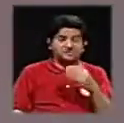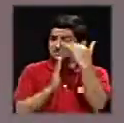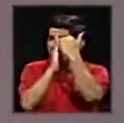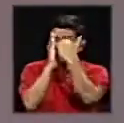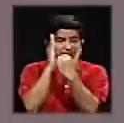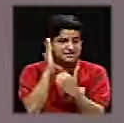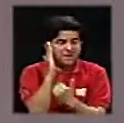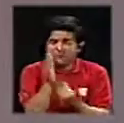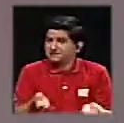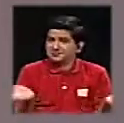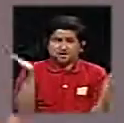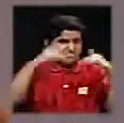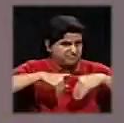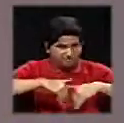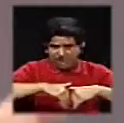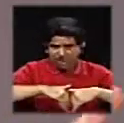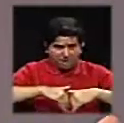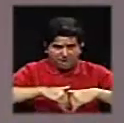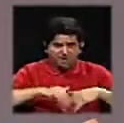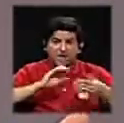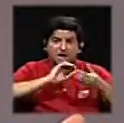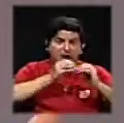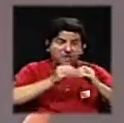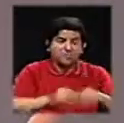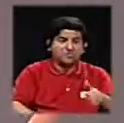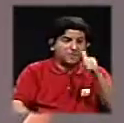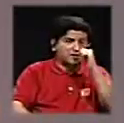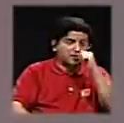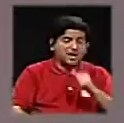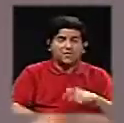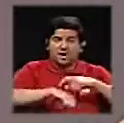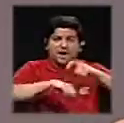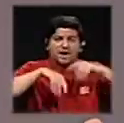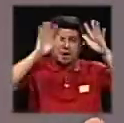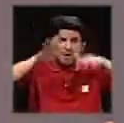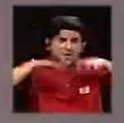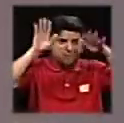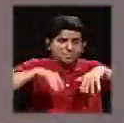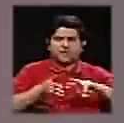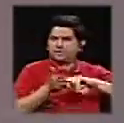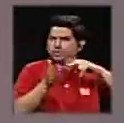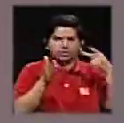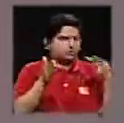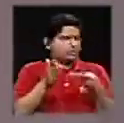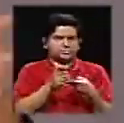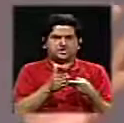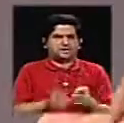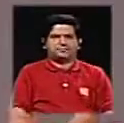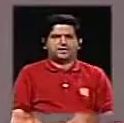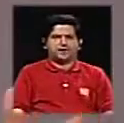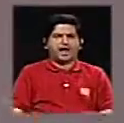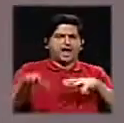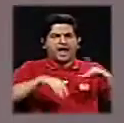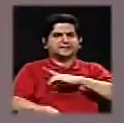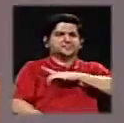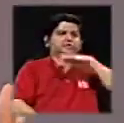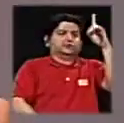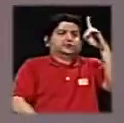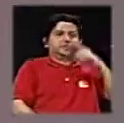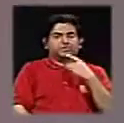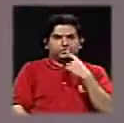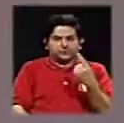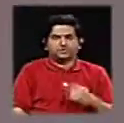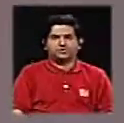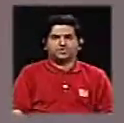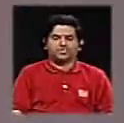lista de priorización, la cantidad de agua que pasa en una tormenta tampoco es un acto de Dios, como dice